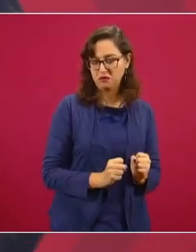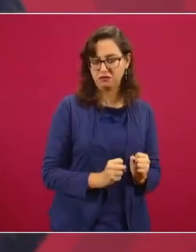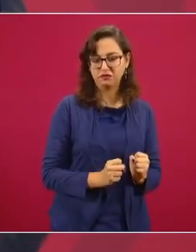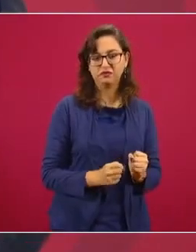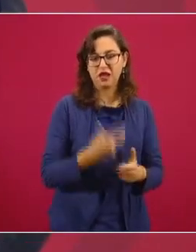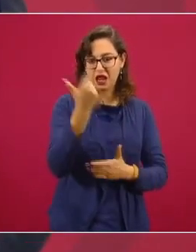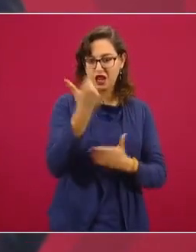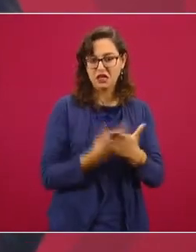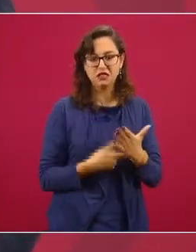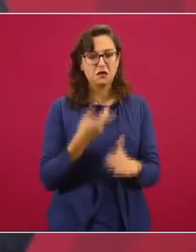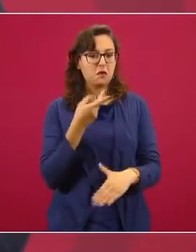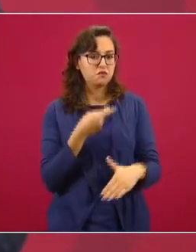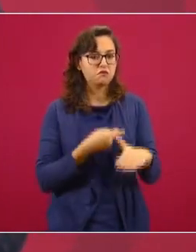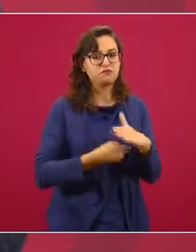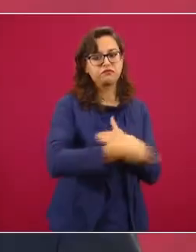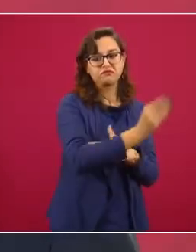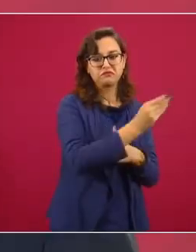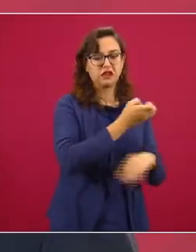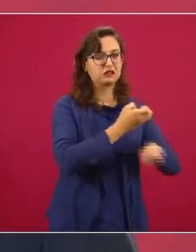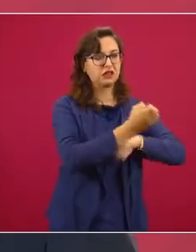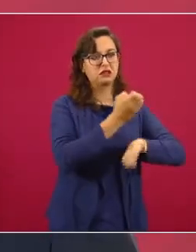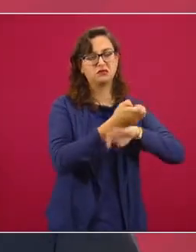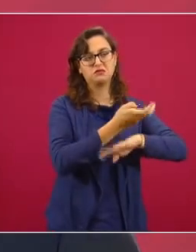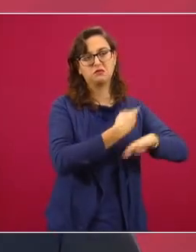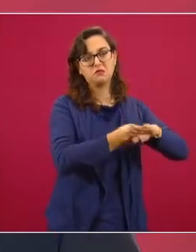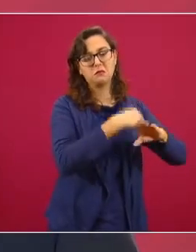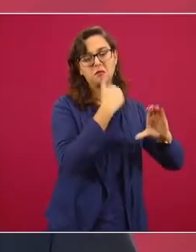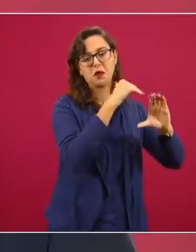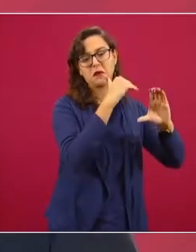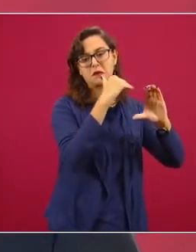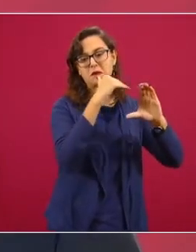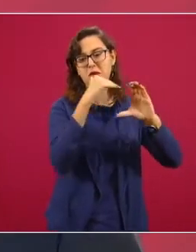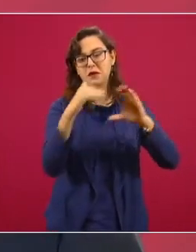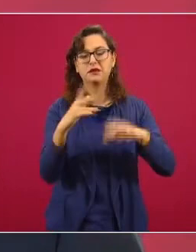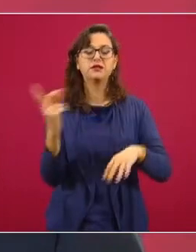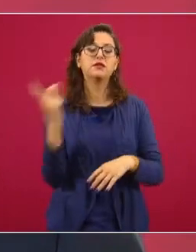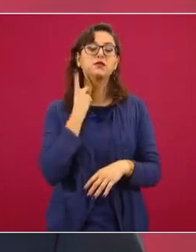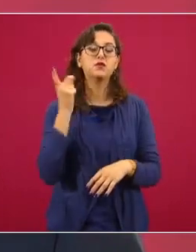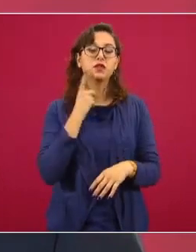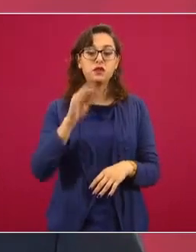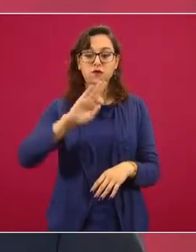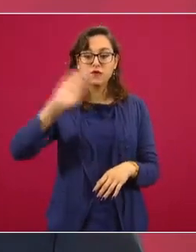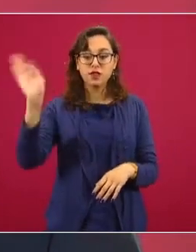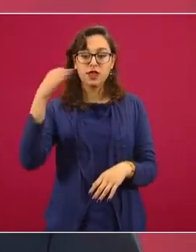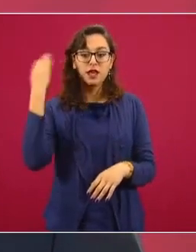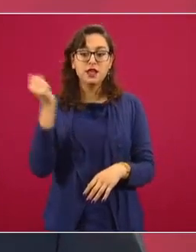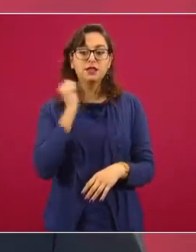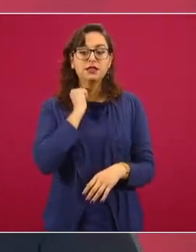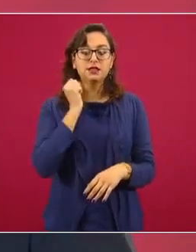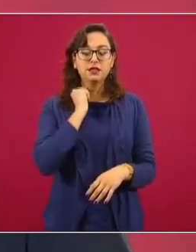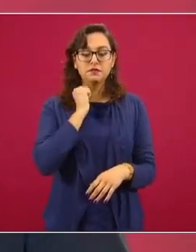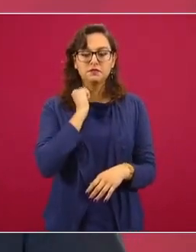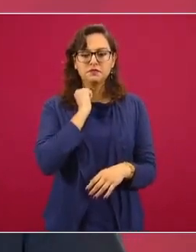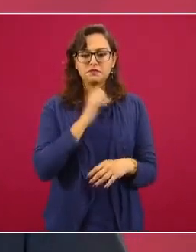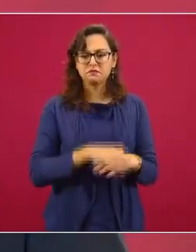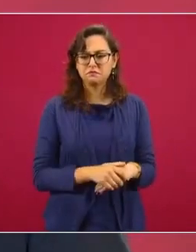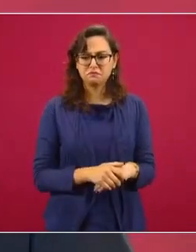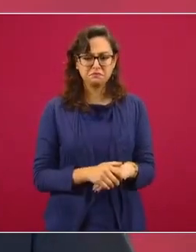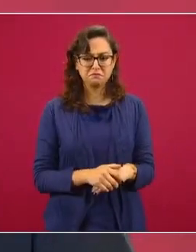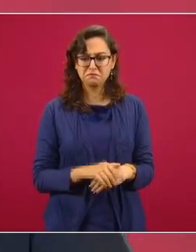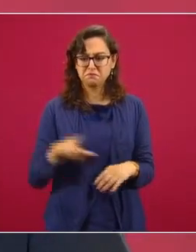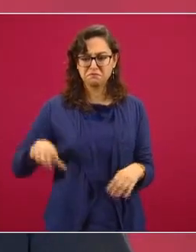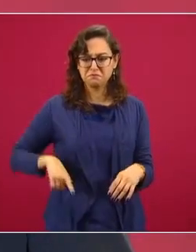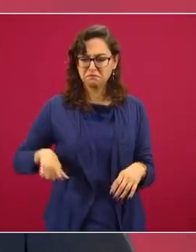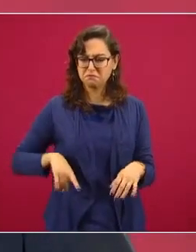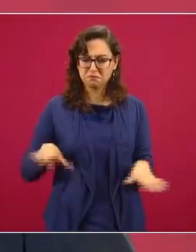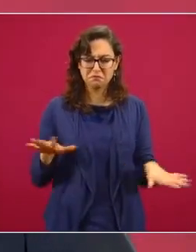Mandaba las listas a los estados para diputados federales, para senadores. No había muchos cambios de